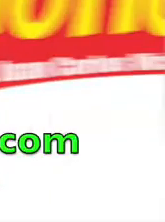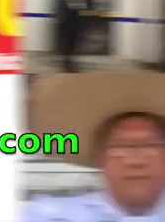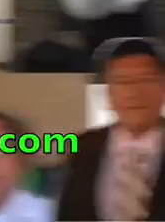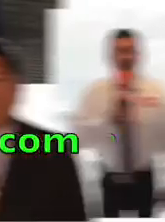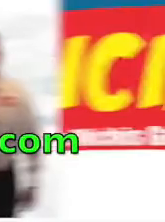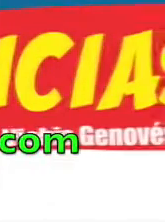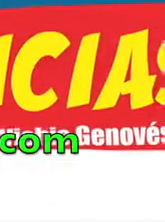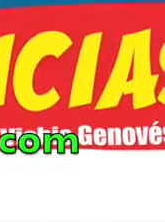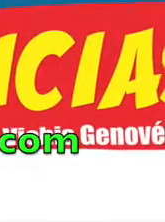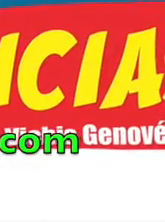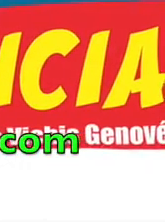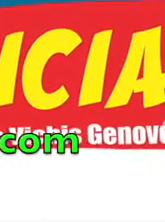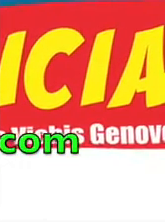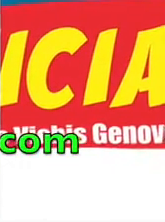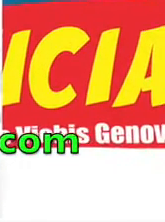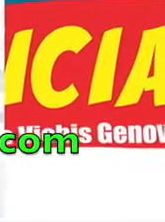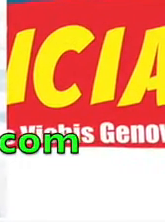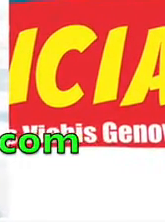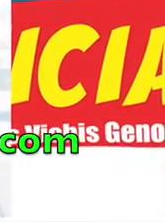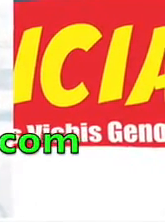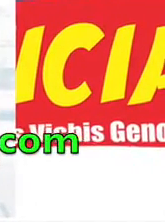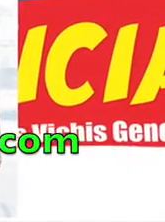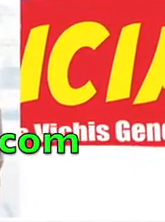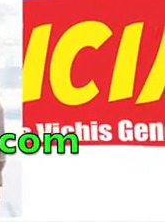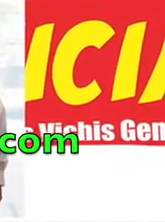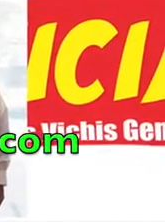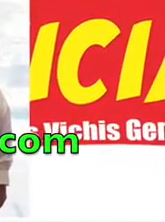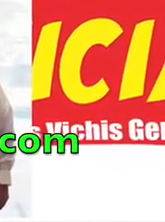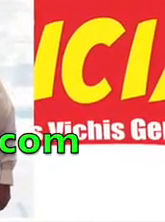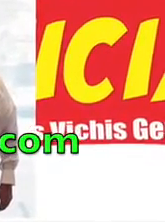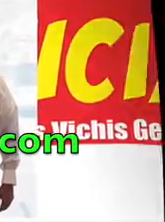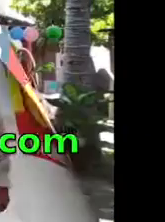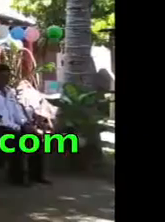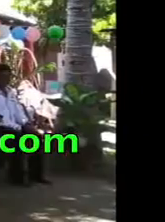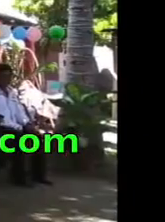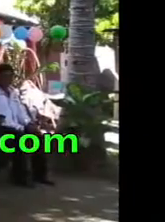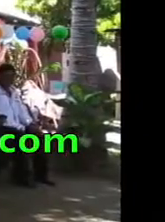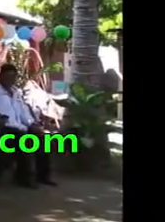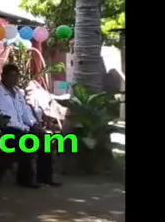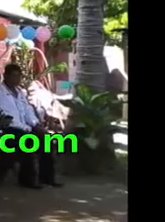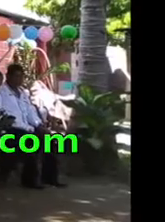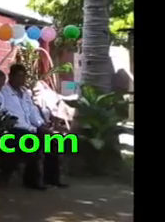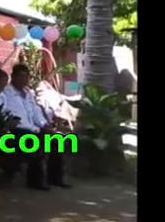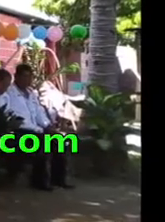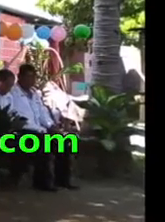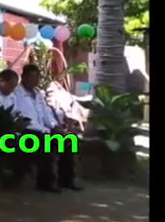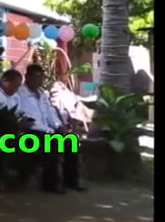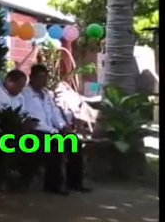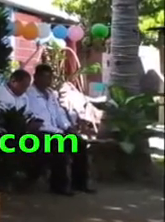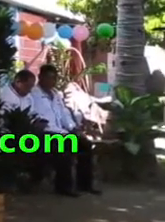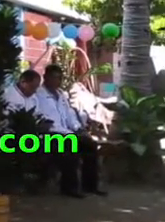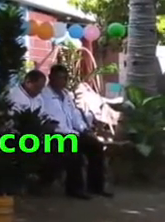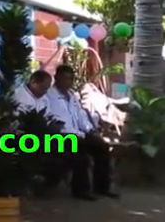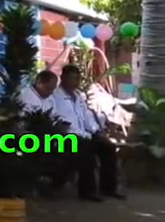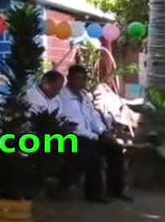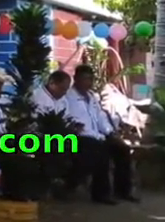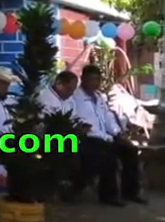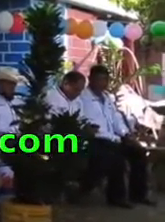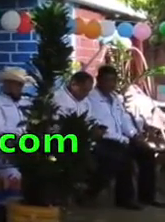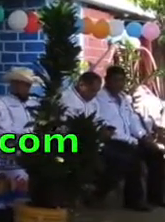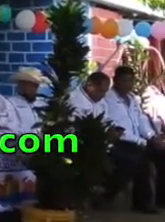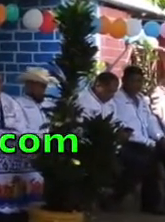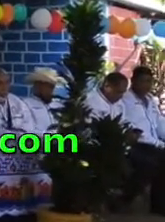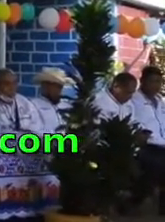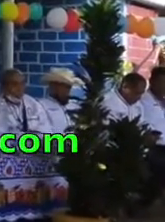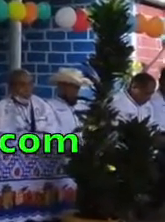Armando Mata, Morales Magdaleno, United States, a doña Josefa Pérez en Los Ángeles, California,